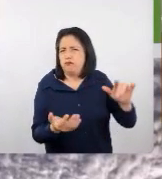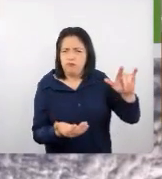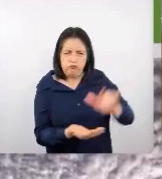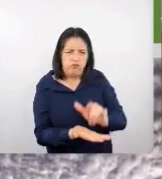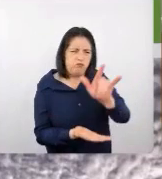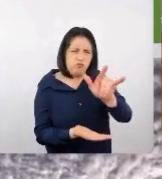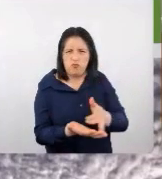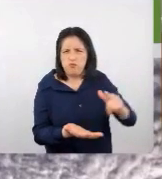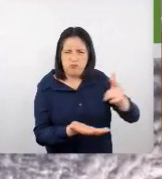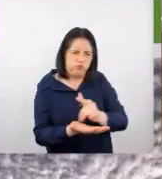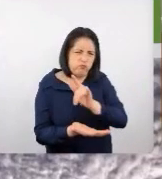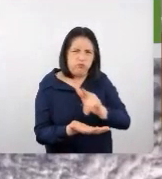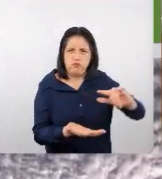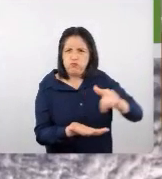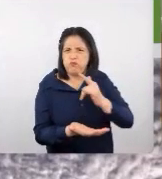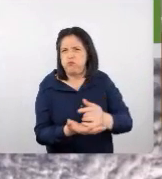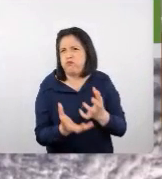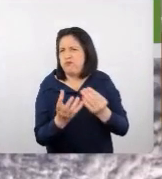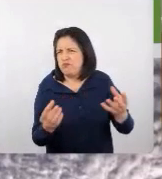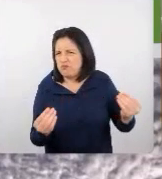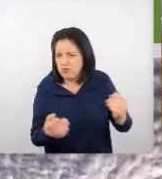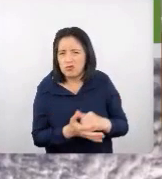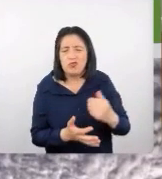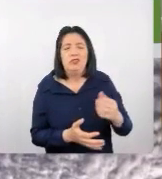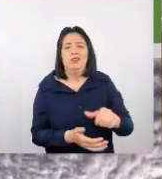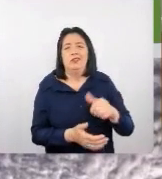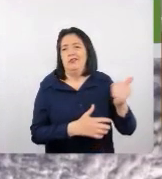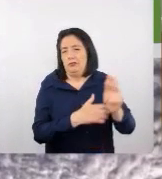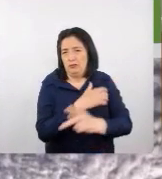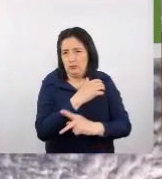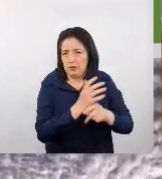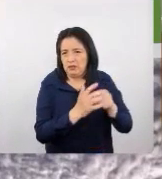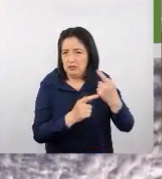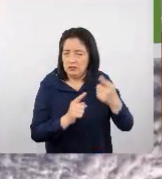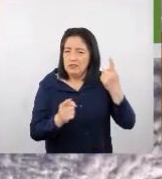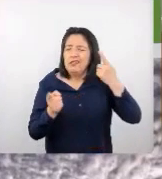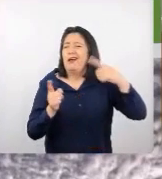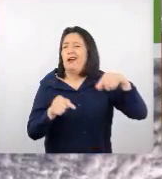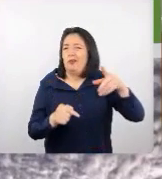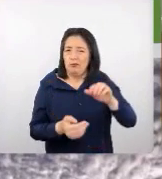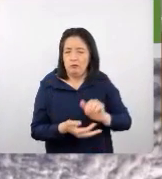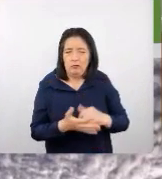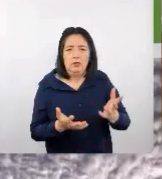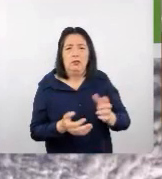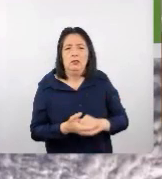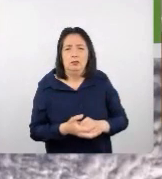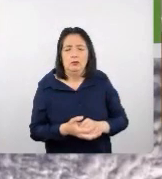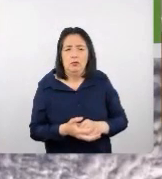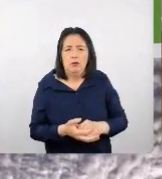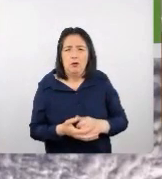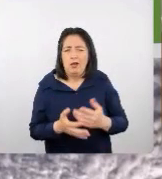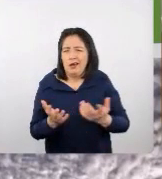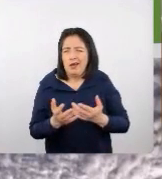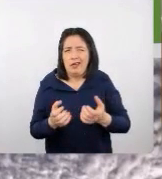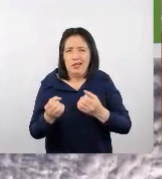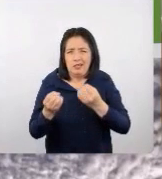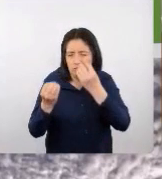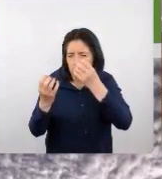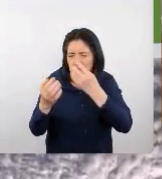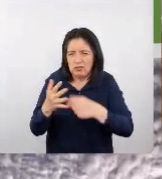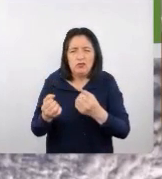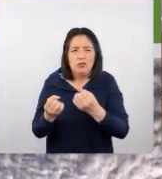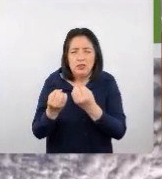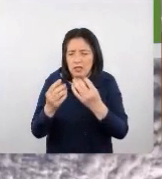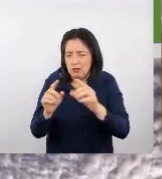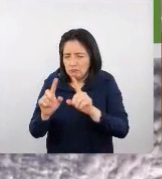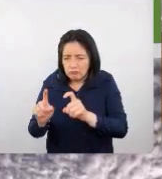pasajeros internacionales. Según los rankings del Doing Business del 2020, es la primera ciudad